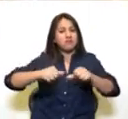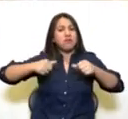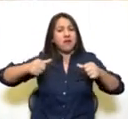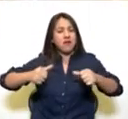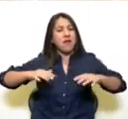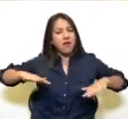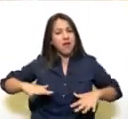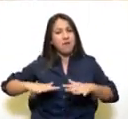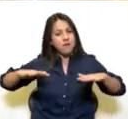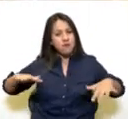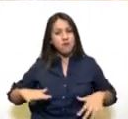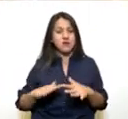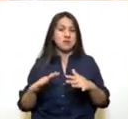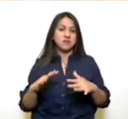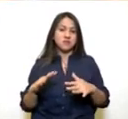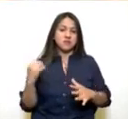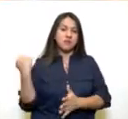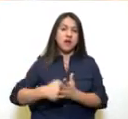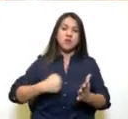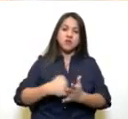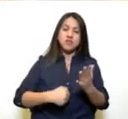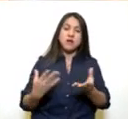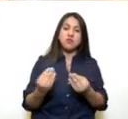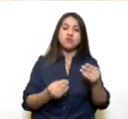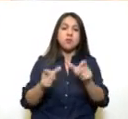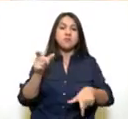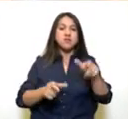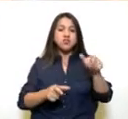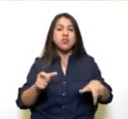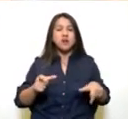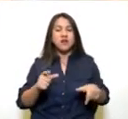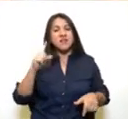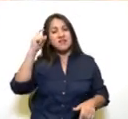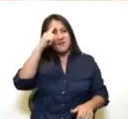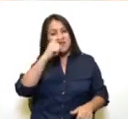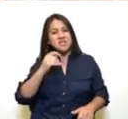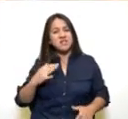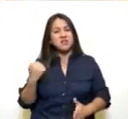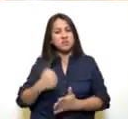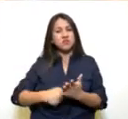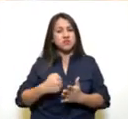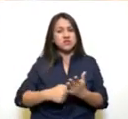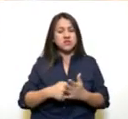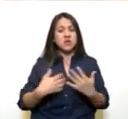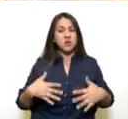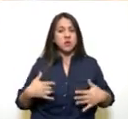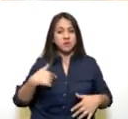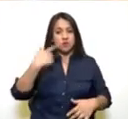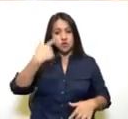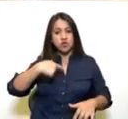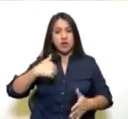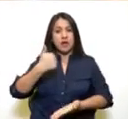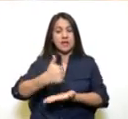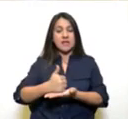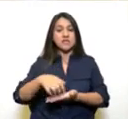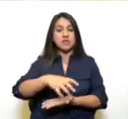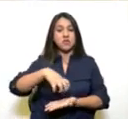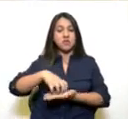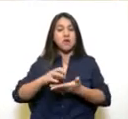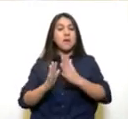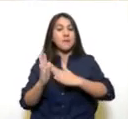salir adelante se esfuerza mucho la gente le cuesta mucho salir adelante soy alcaldesa de esa comuna